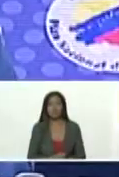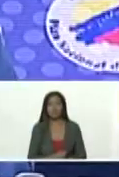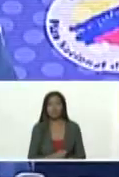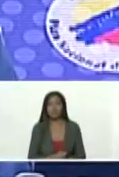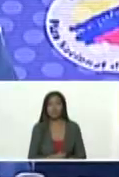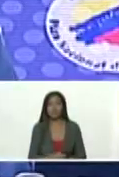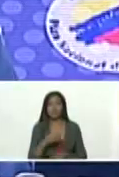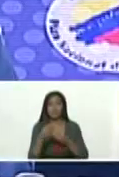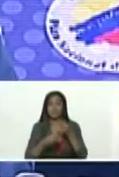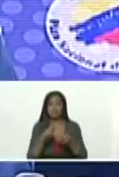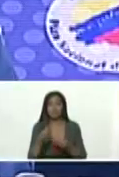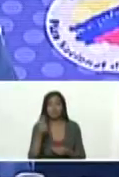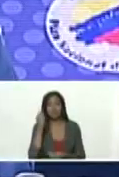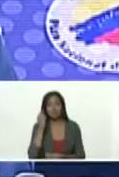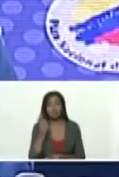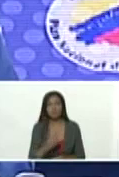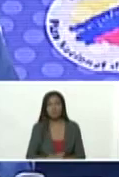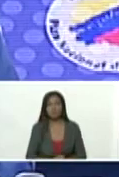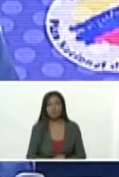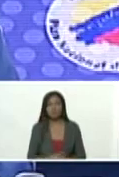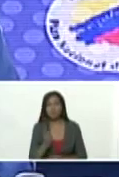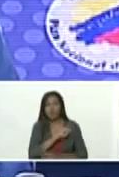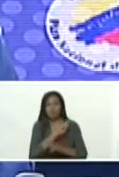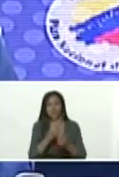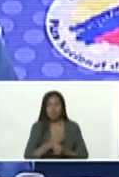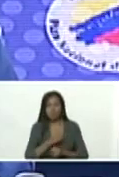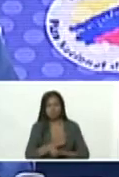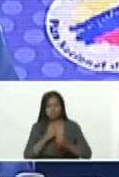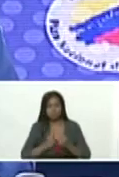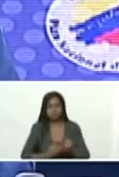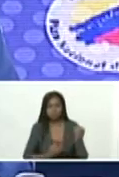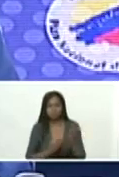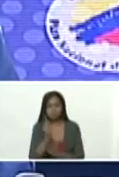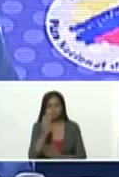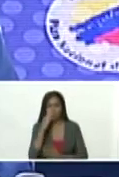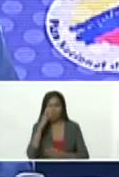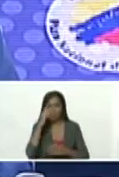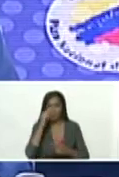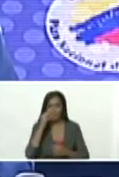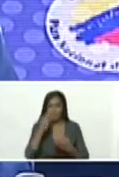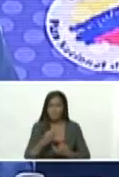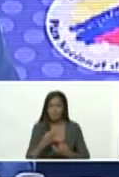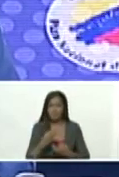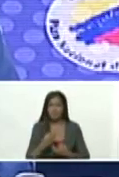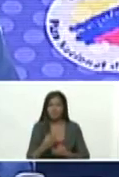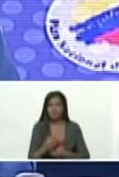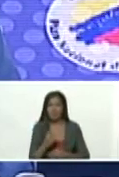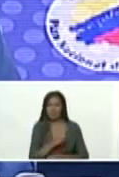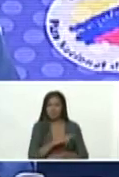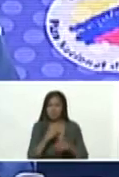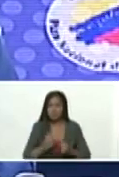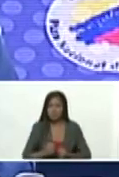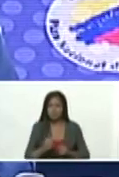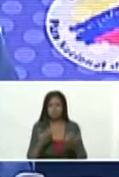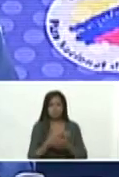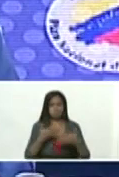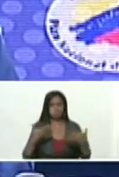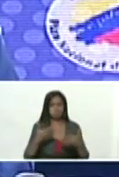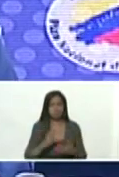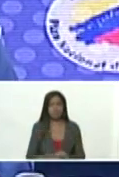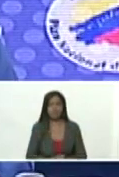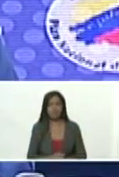Canel. Una fuerza fidelista martiana tremenda